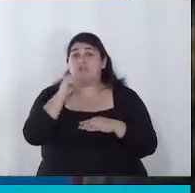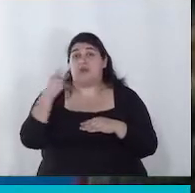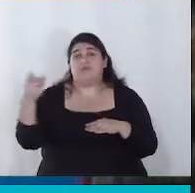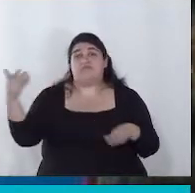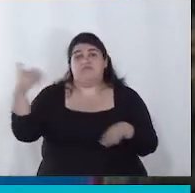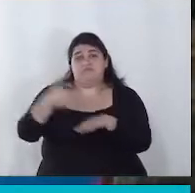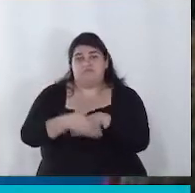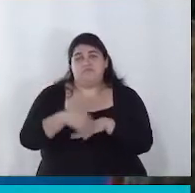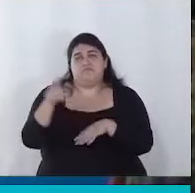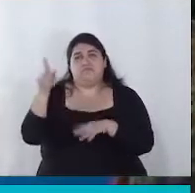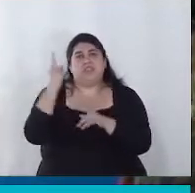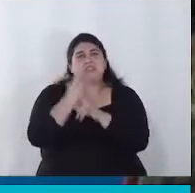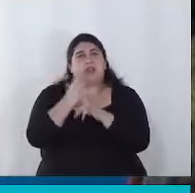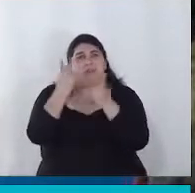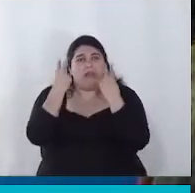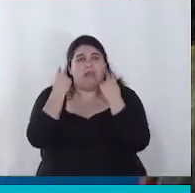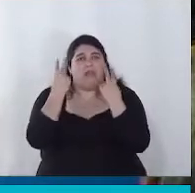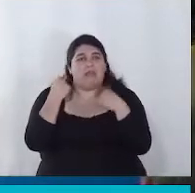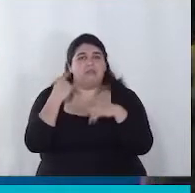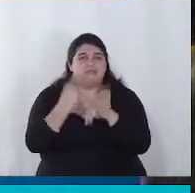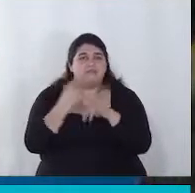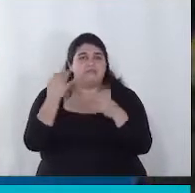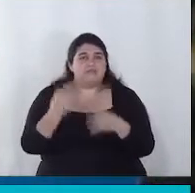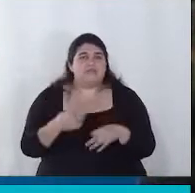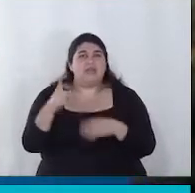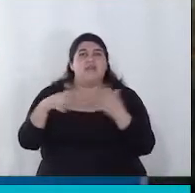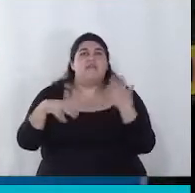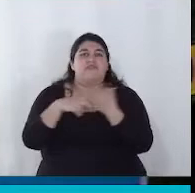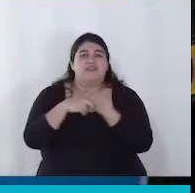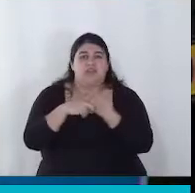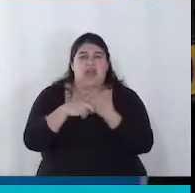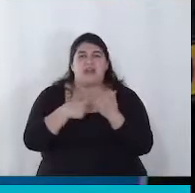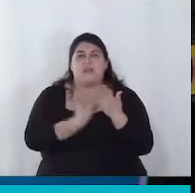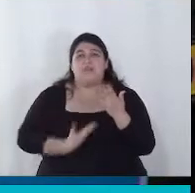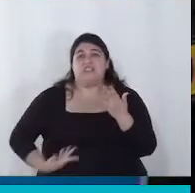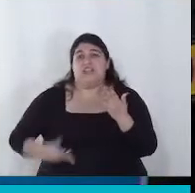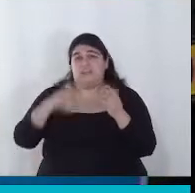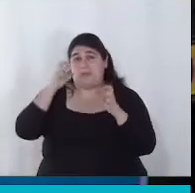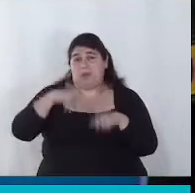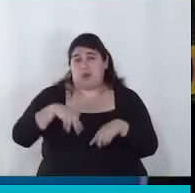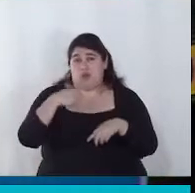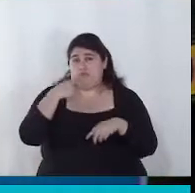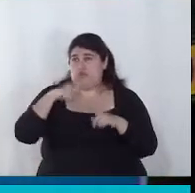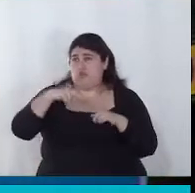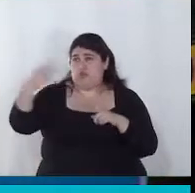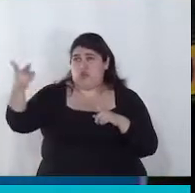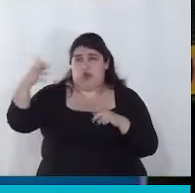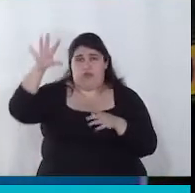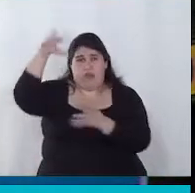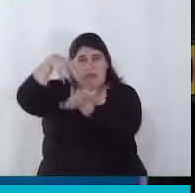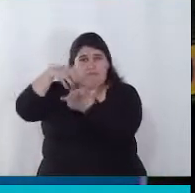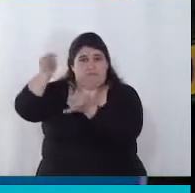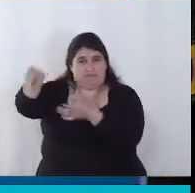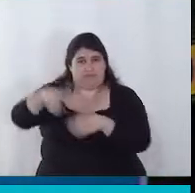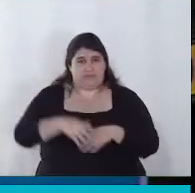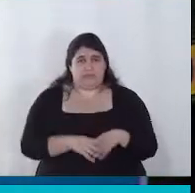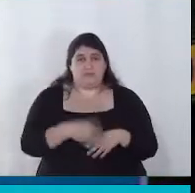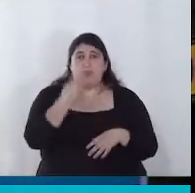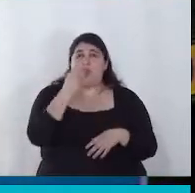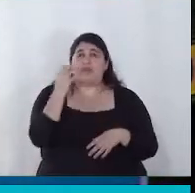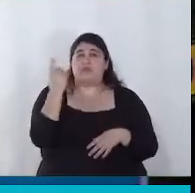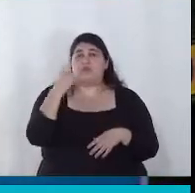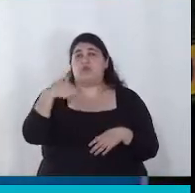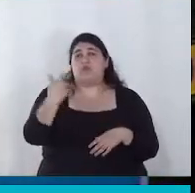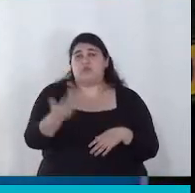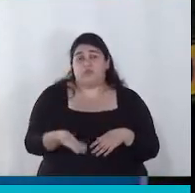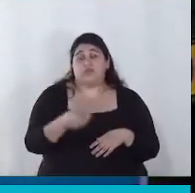obediente fiscal de flagrancia de presidente perón acá nomás a dos cuadras si viene 40 minutos después y